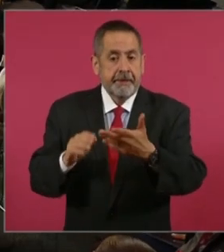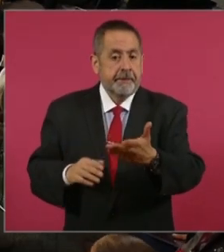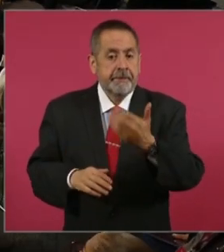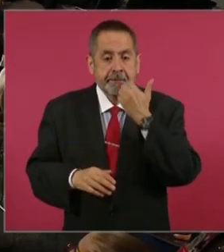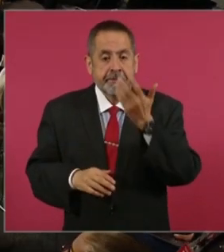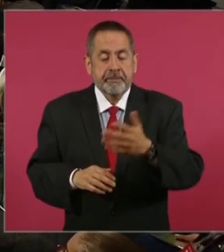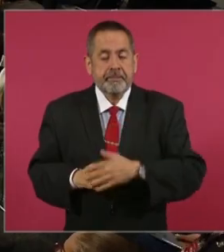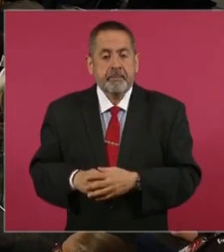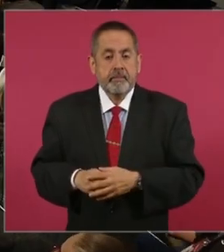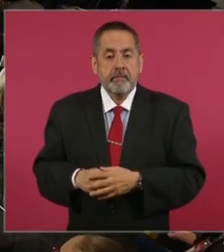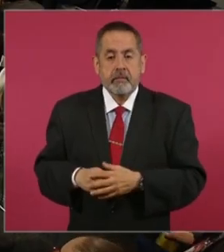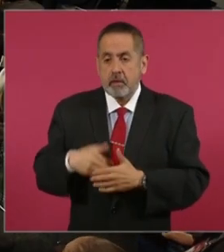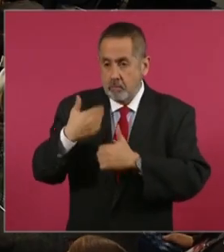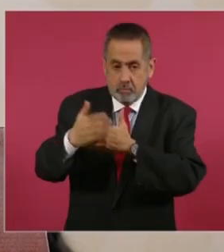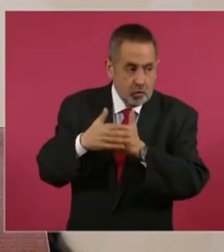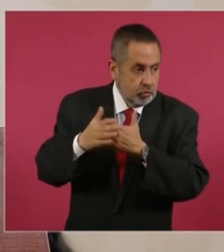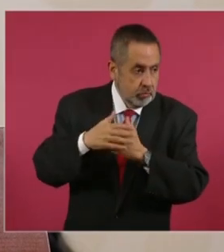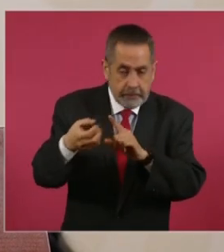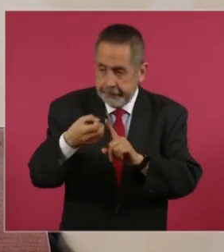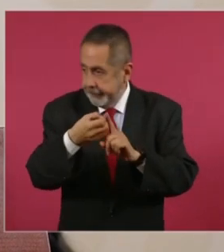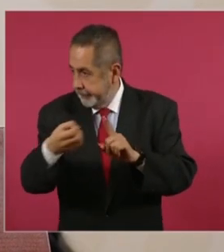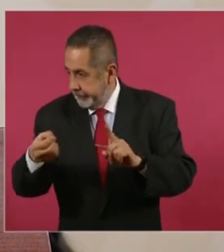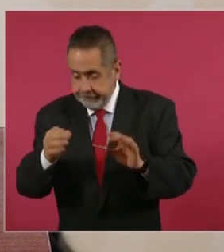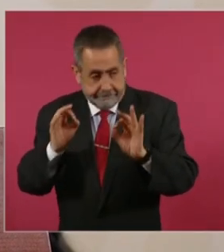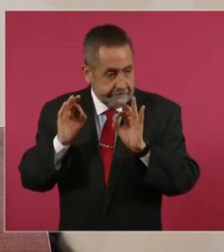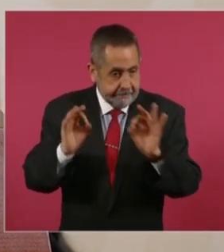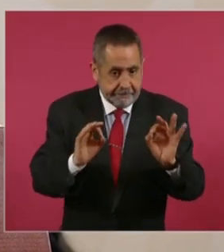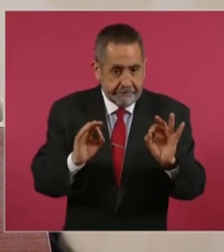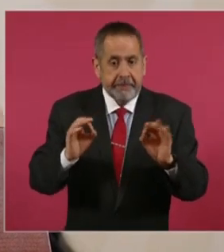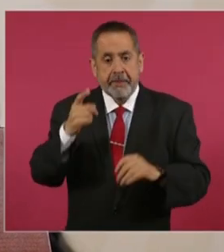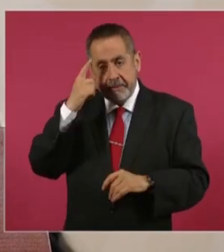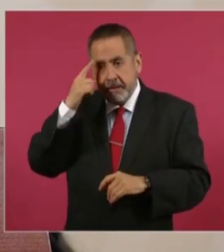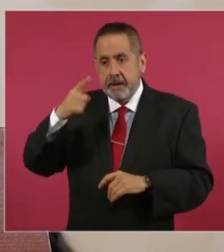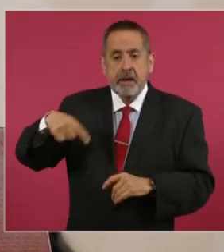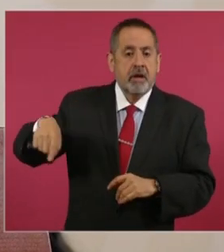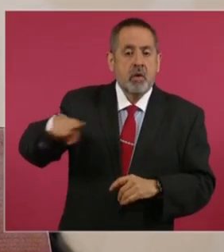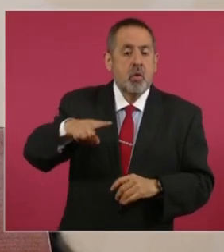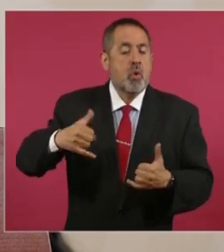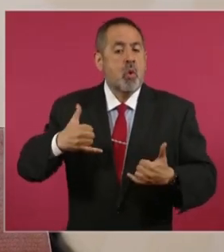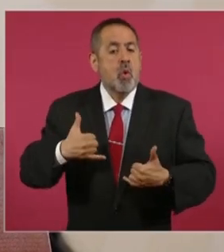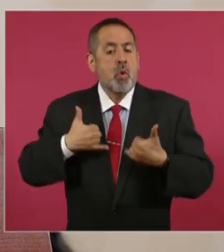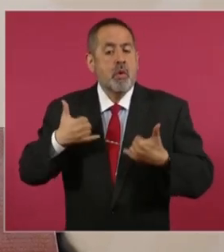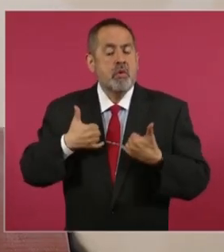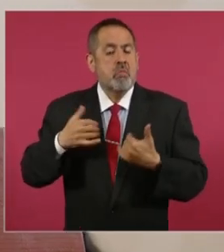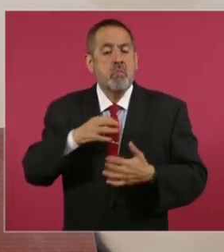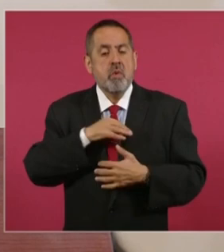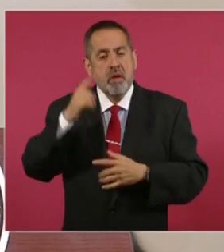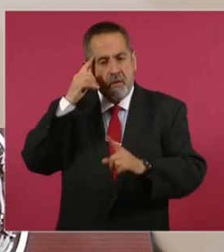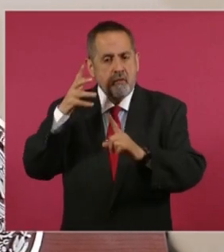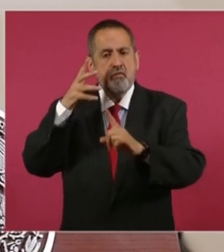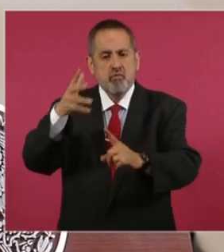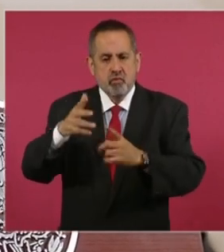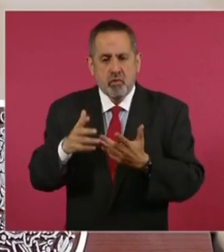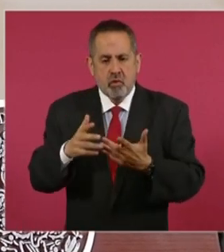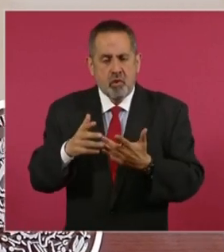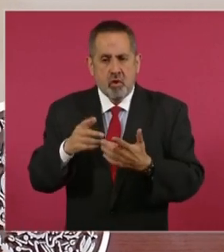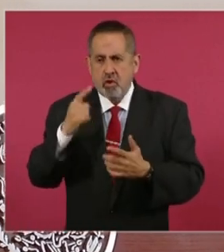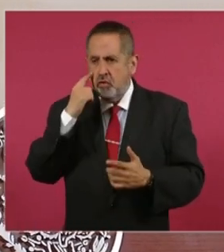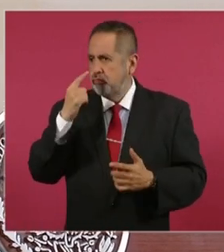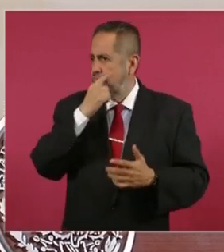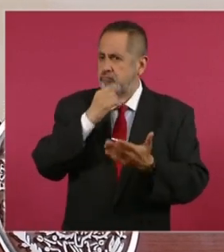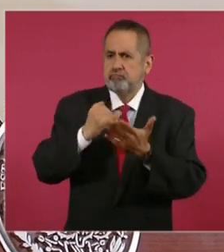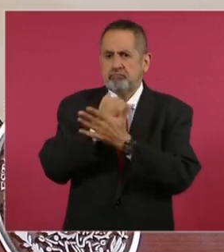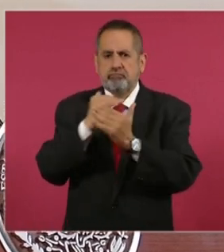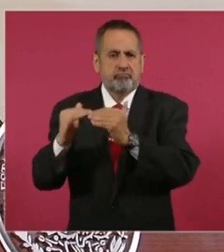que haya condiciones para que pueda llevarse a cabo la democracia